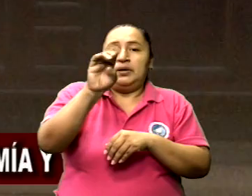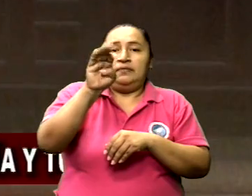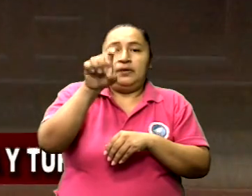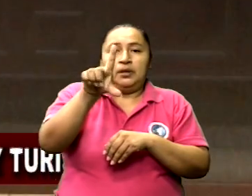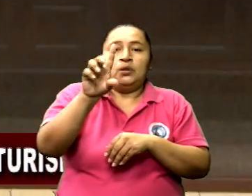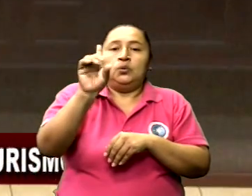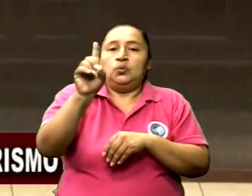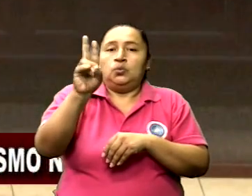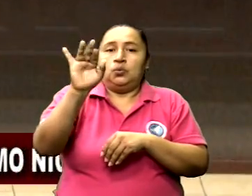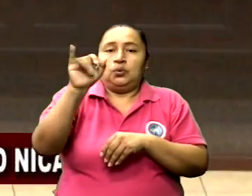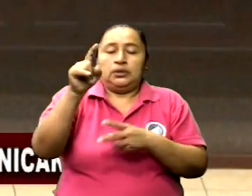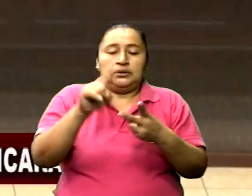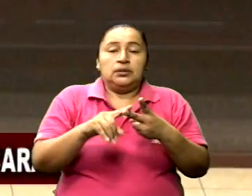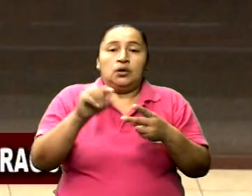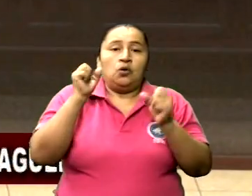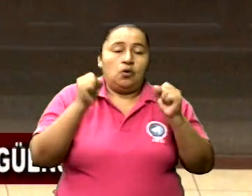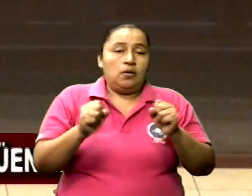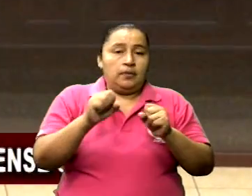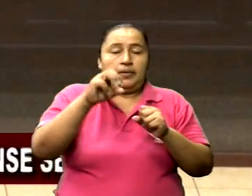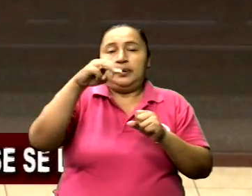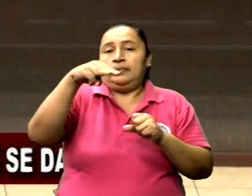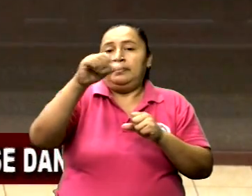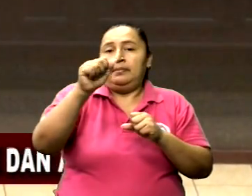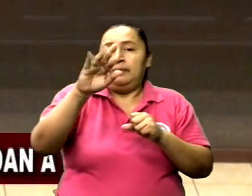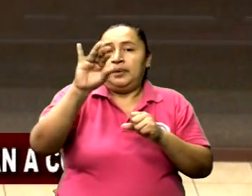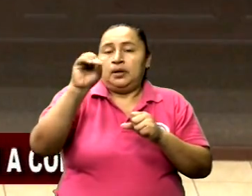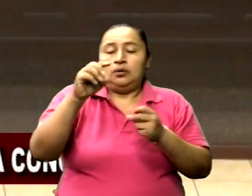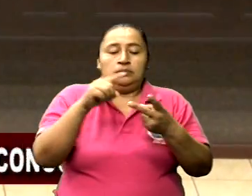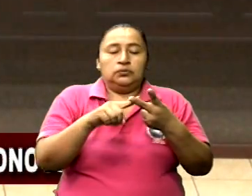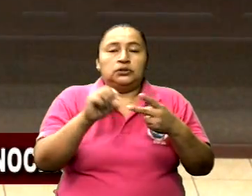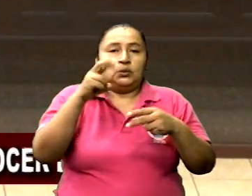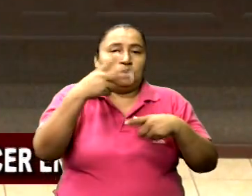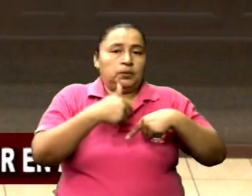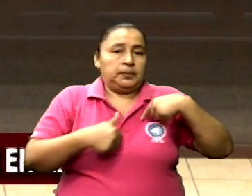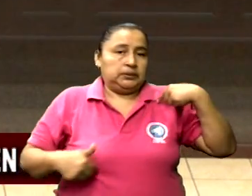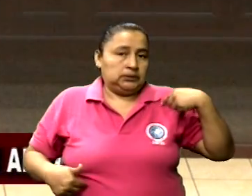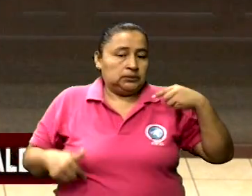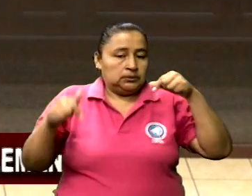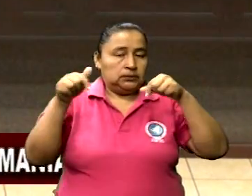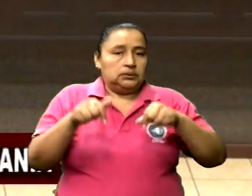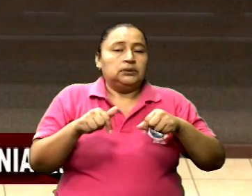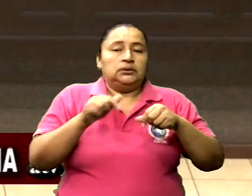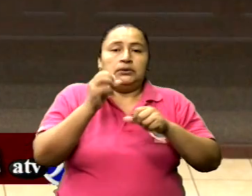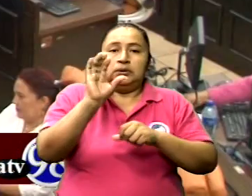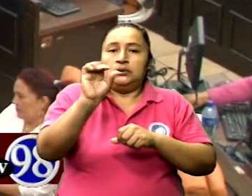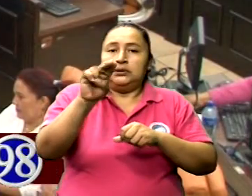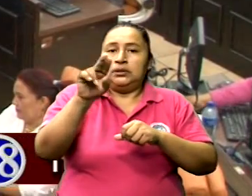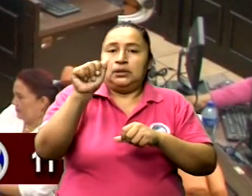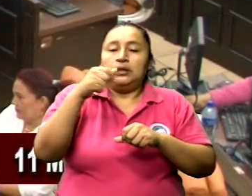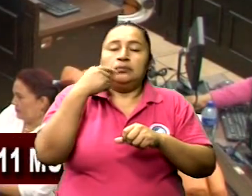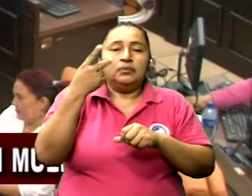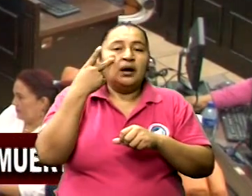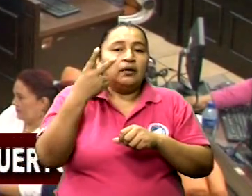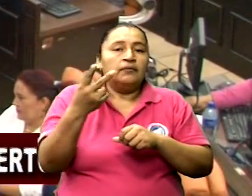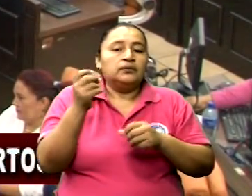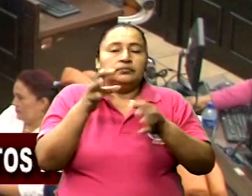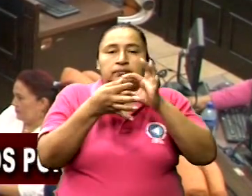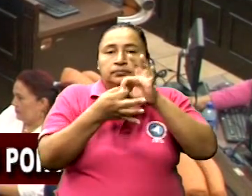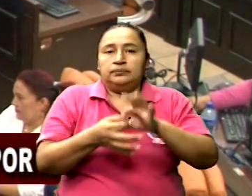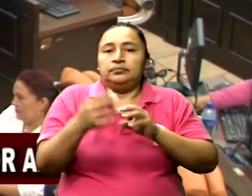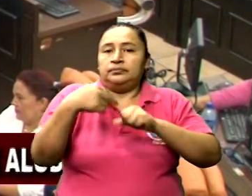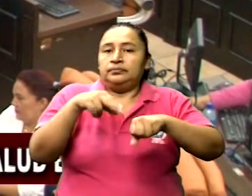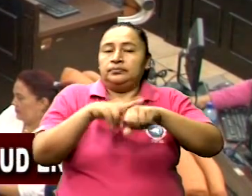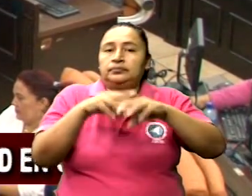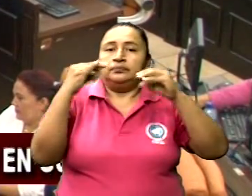González y el ingeniero Mario Caldera Alfaro fungirá como vicepresidente del ente rector que vela por el Sistema Nacional